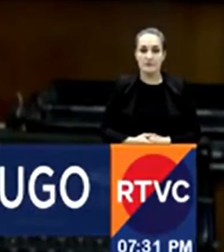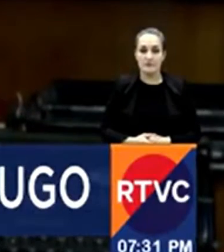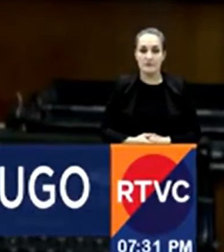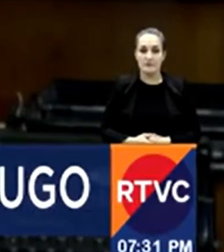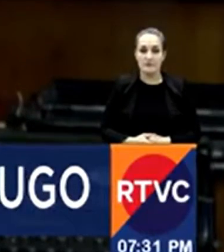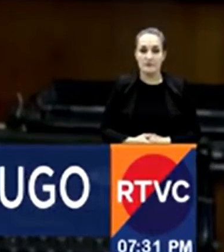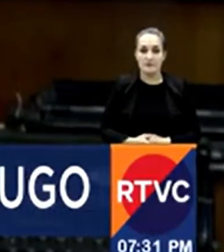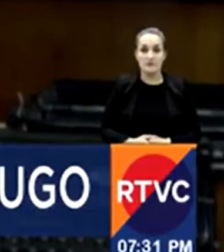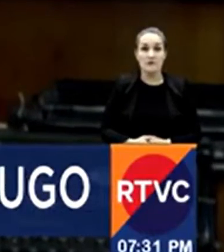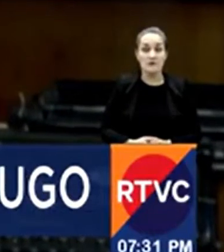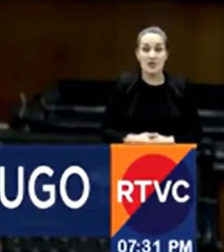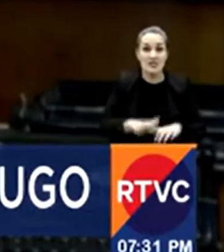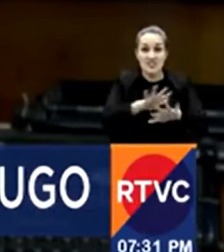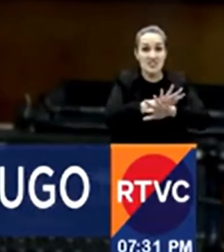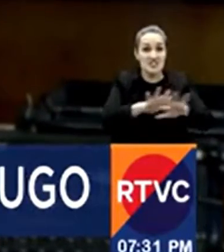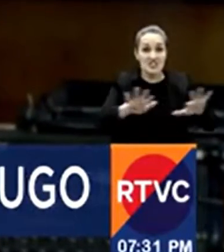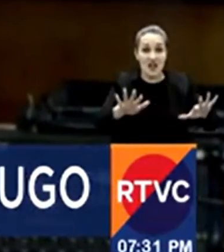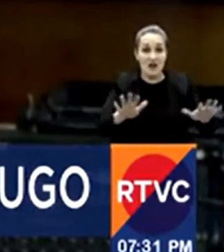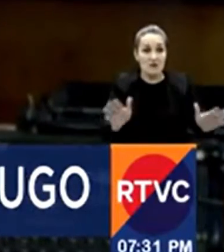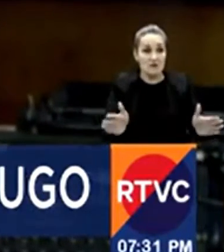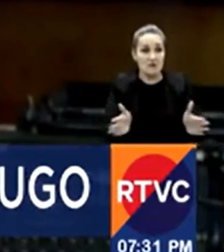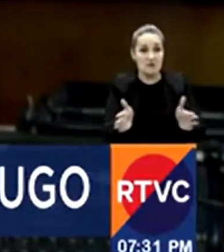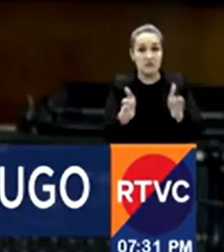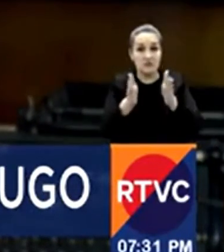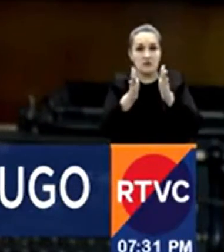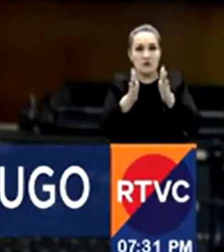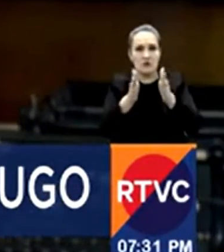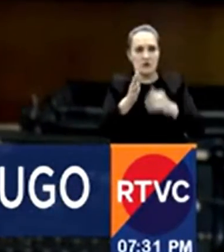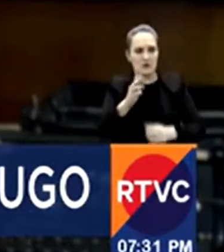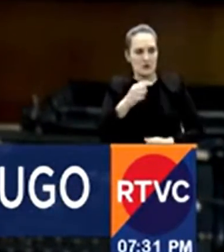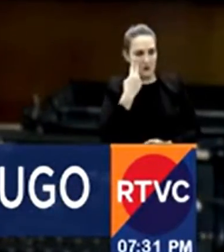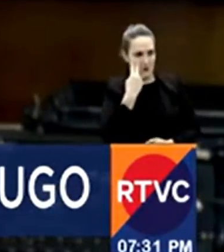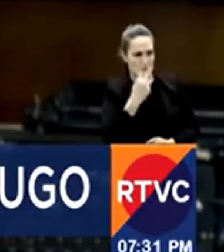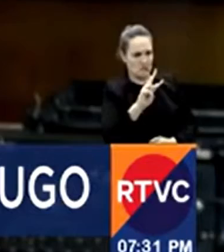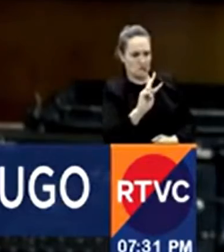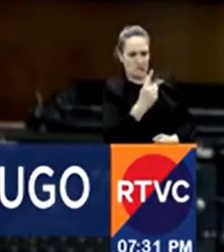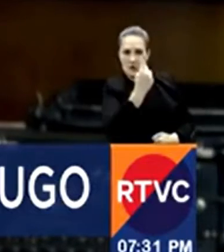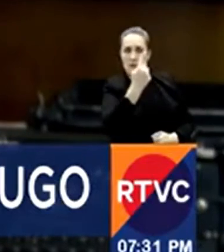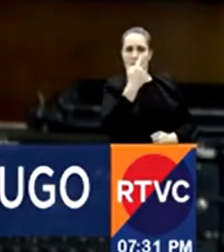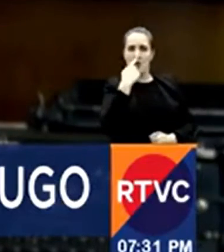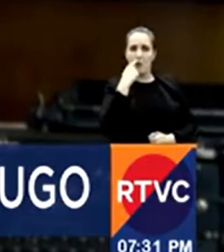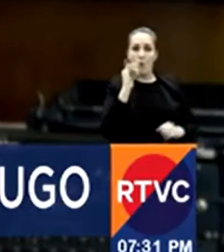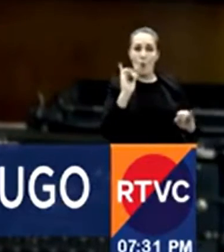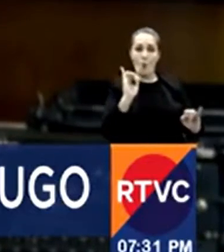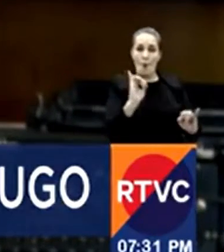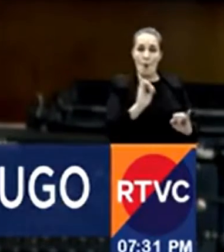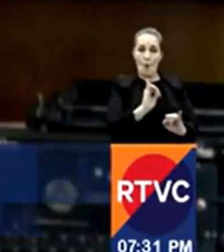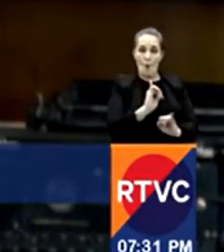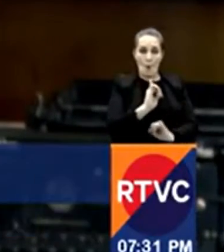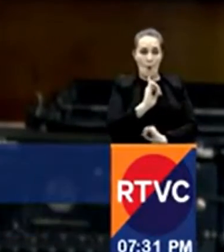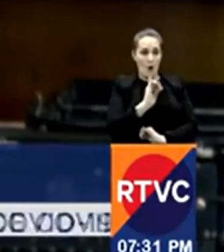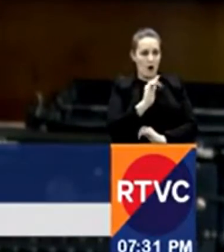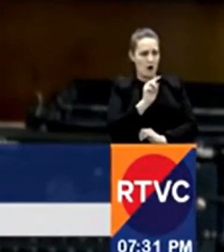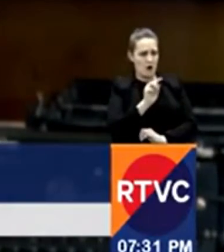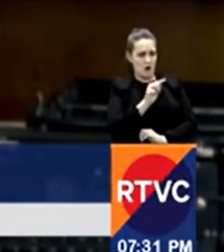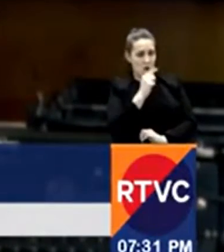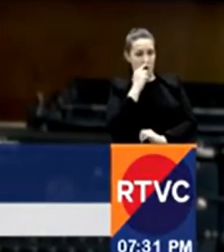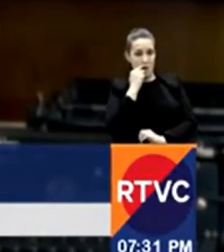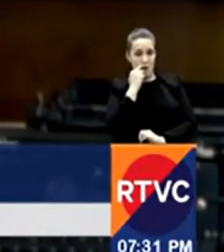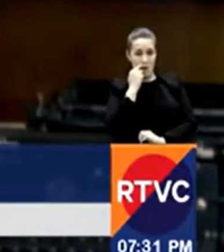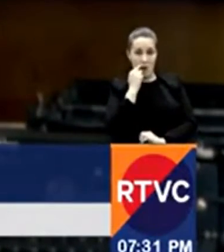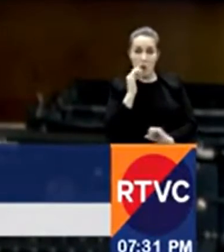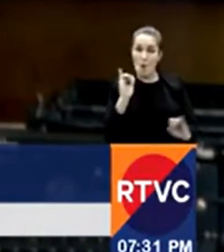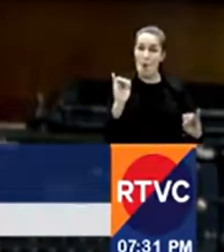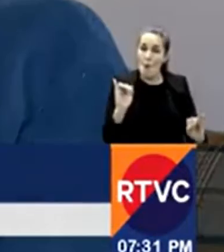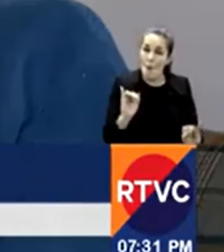Era otra persona. O sea, salió muy acabado. Estaba por debajo de su peso,